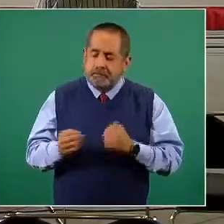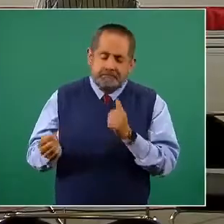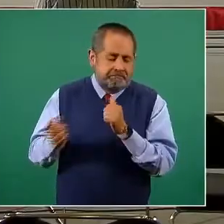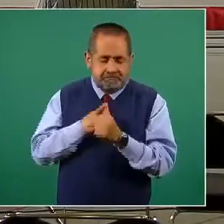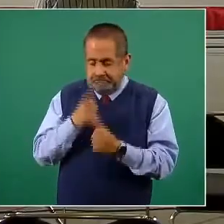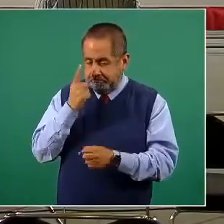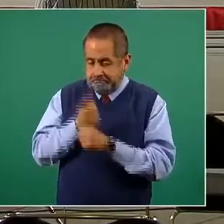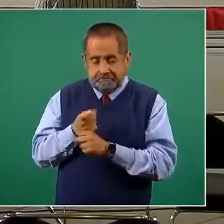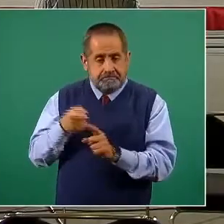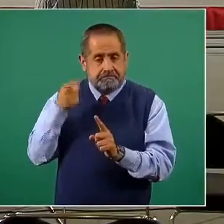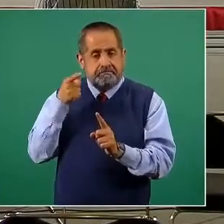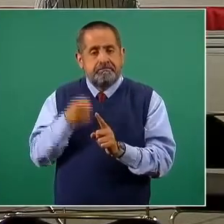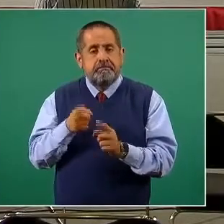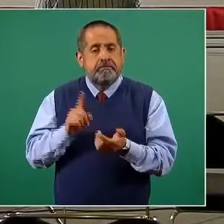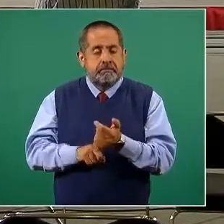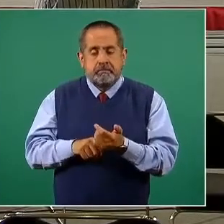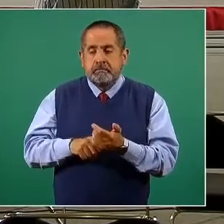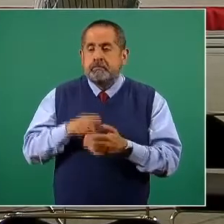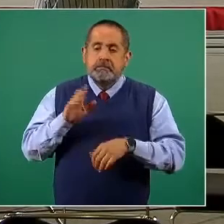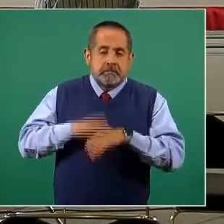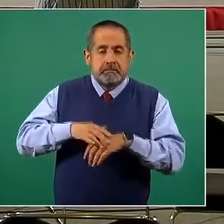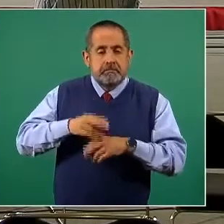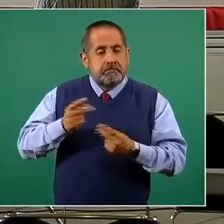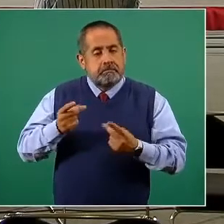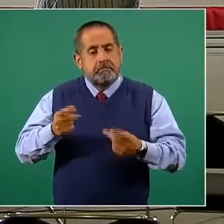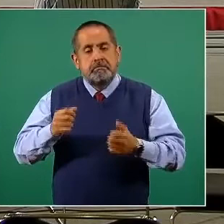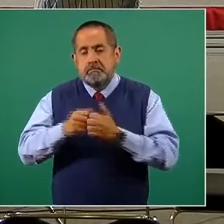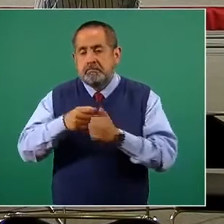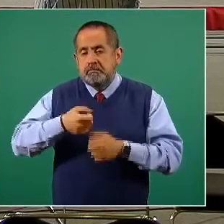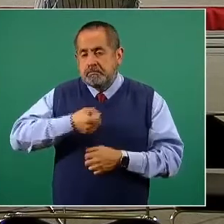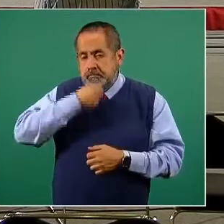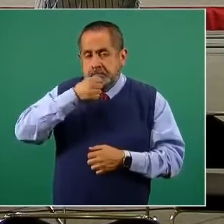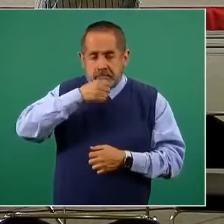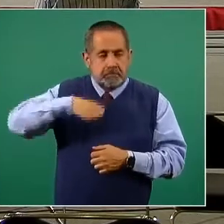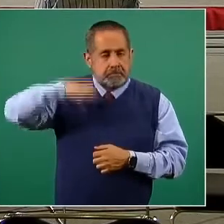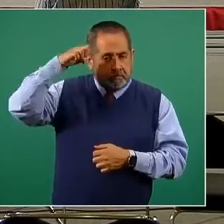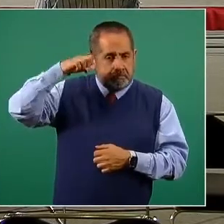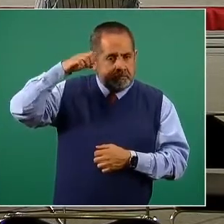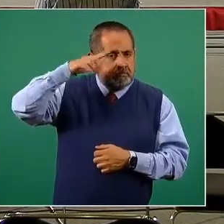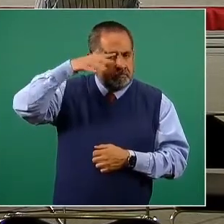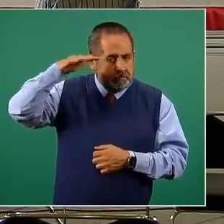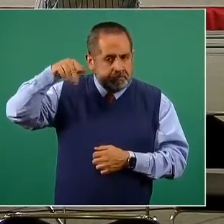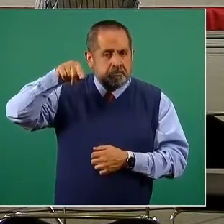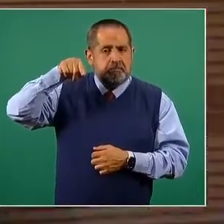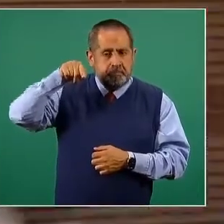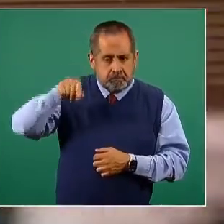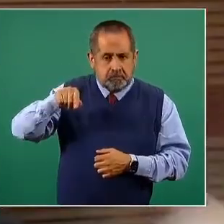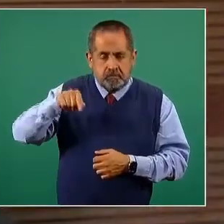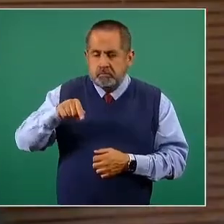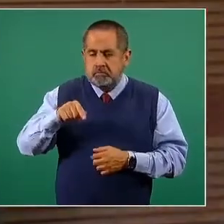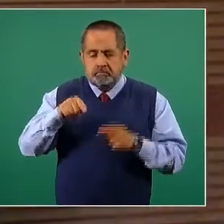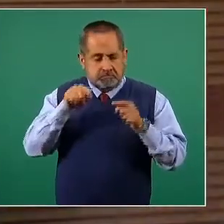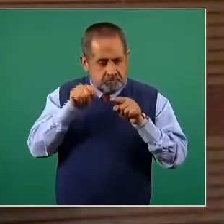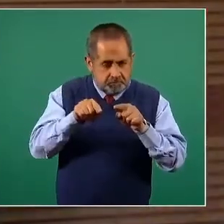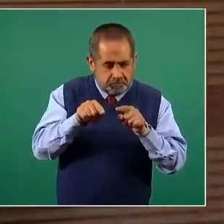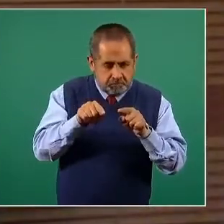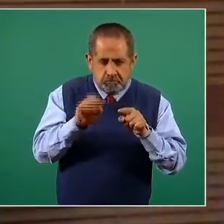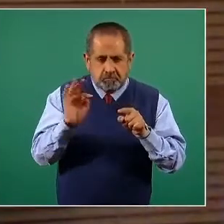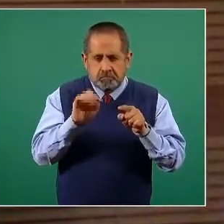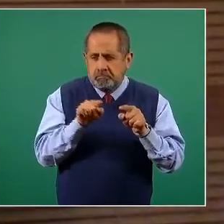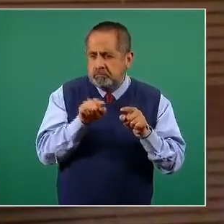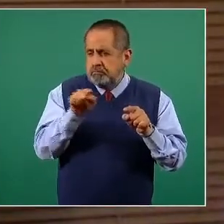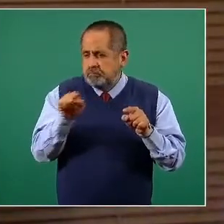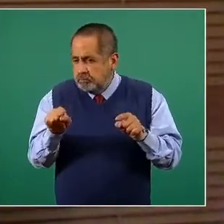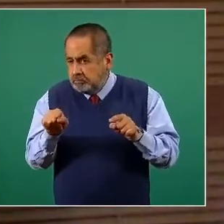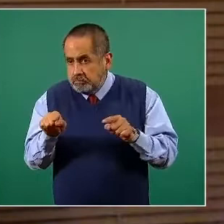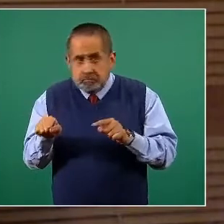prioridad número uno es avanzar rápidamente en el personal adulto mayor y de manera focal, si se juntan una serie